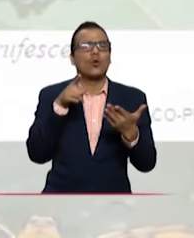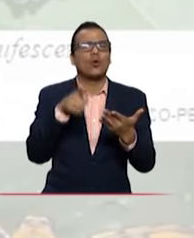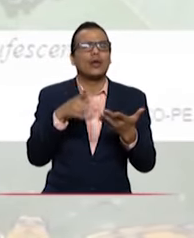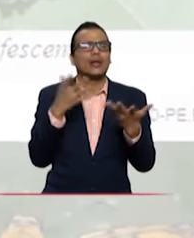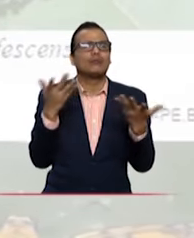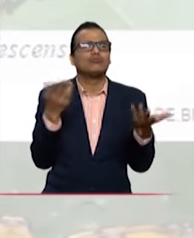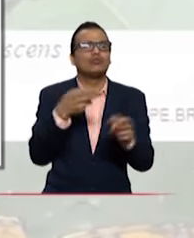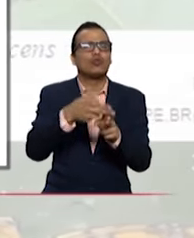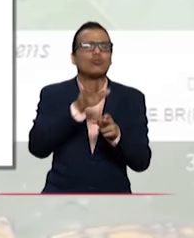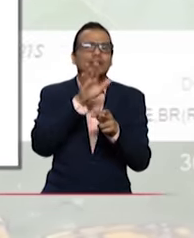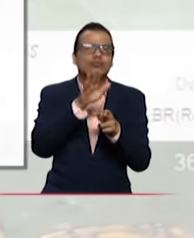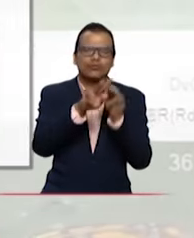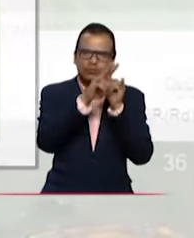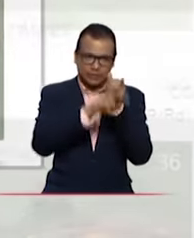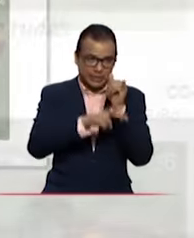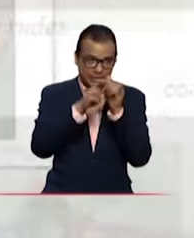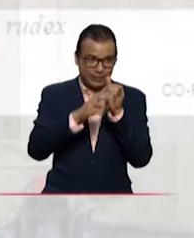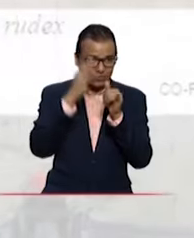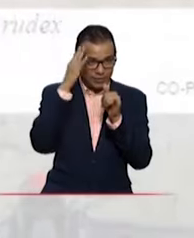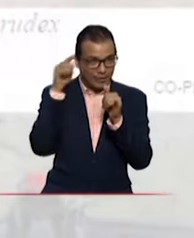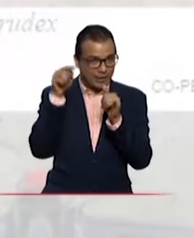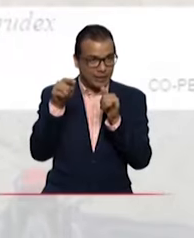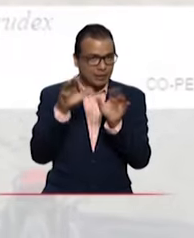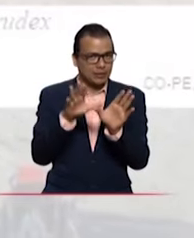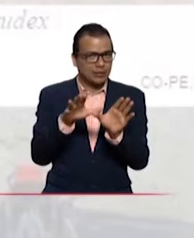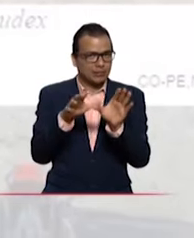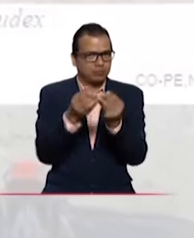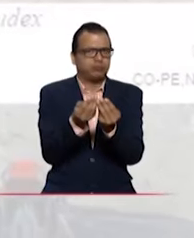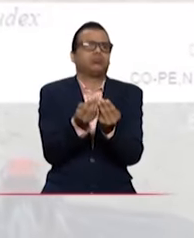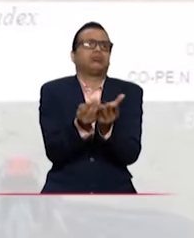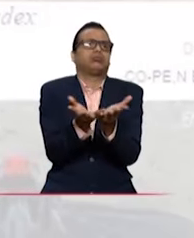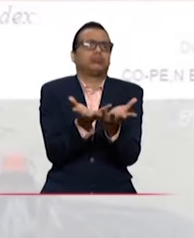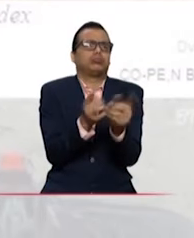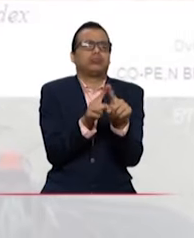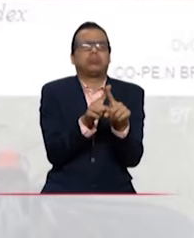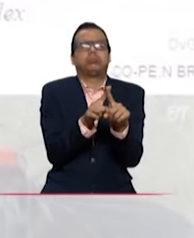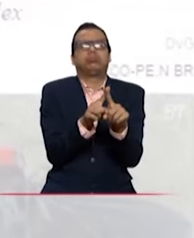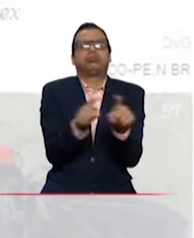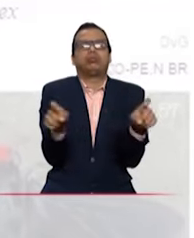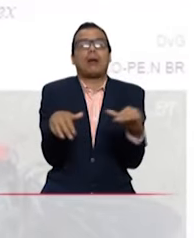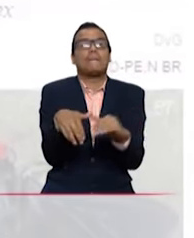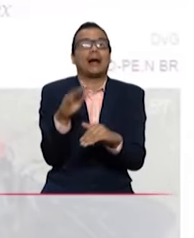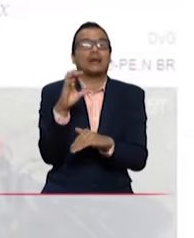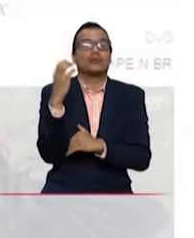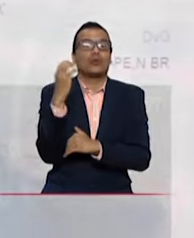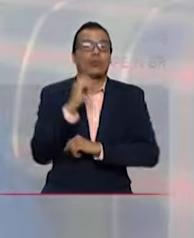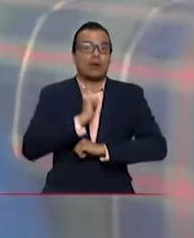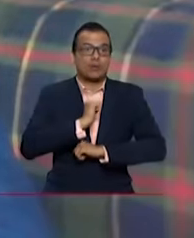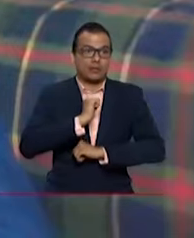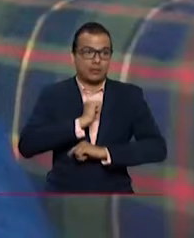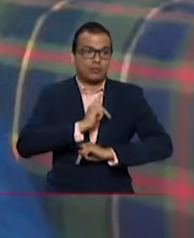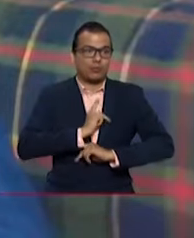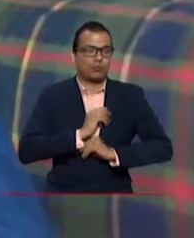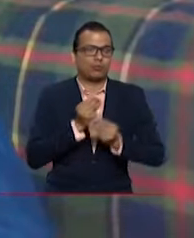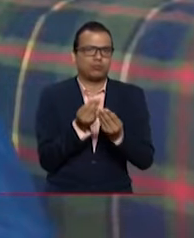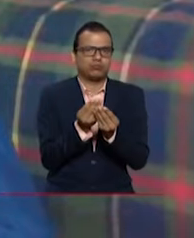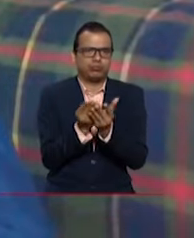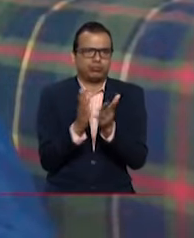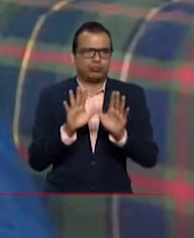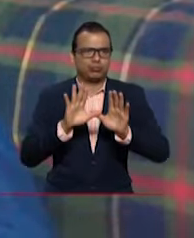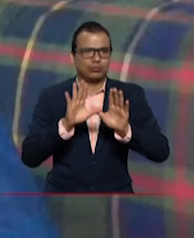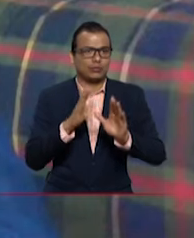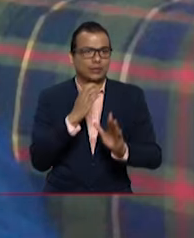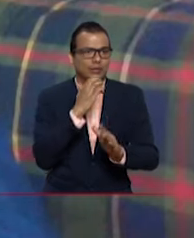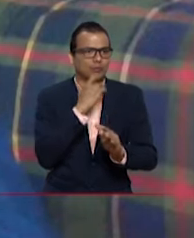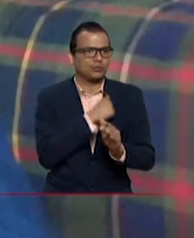mayor diversidad de estos insectos en el mundo. Si tú vas a algunos sitios de Colombia, por ejemplo, a Río Claro,